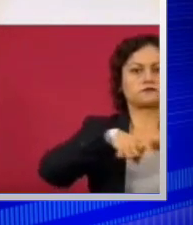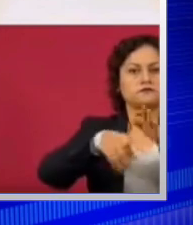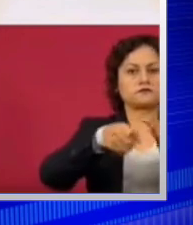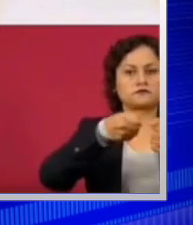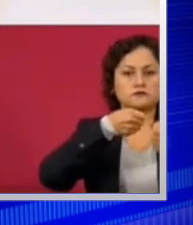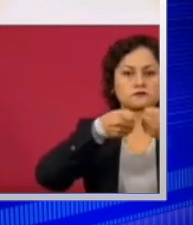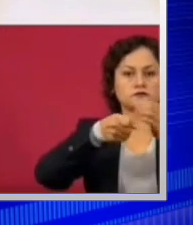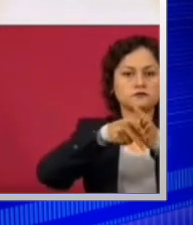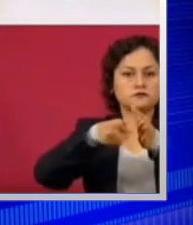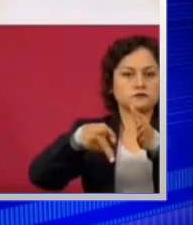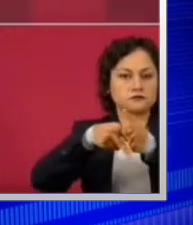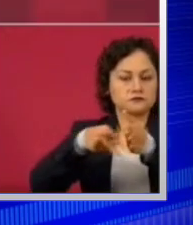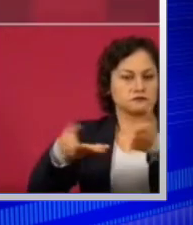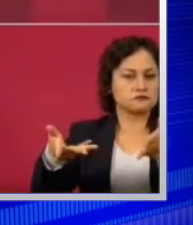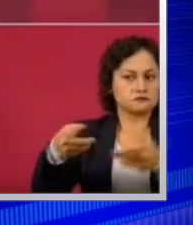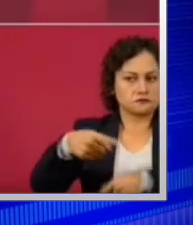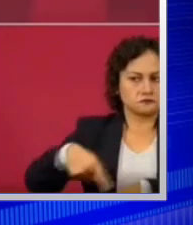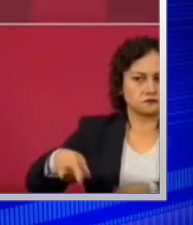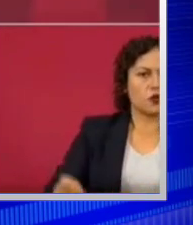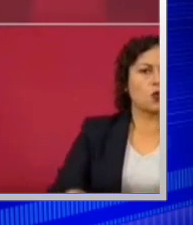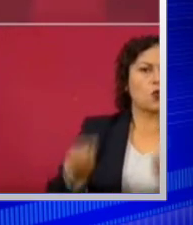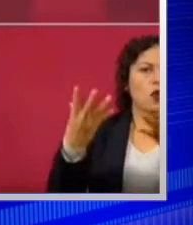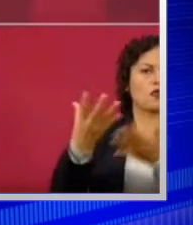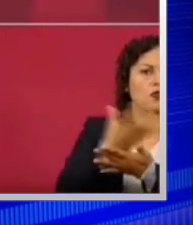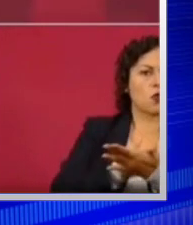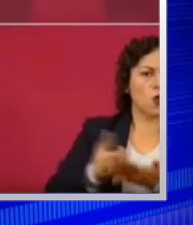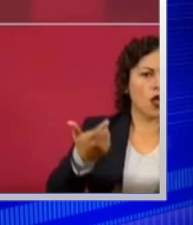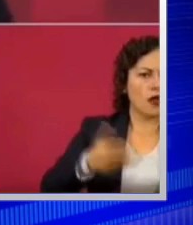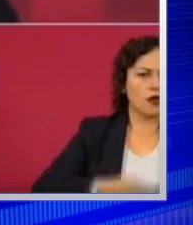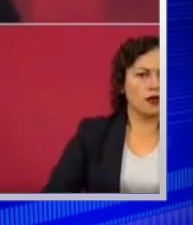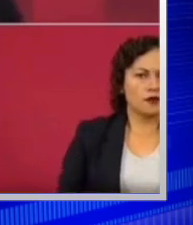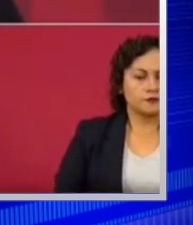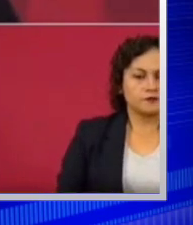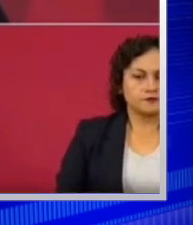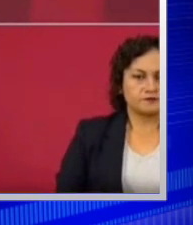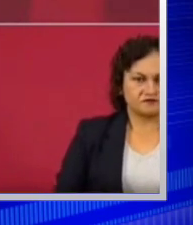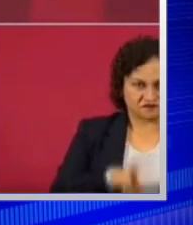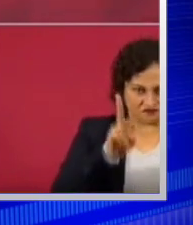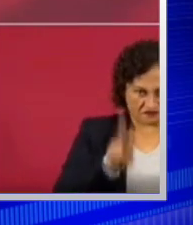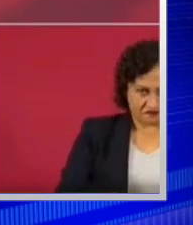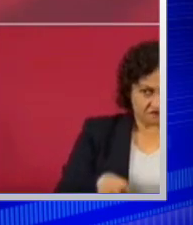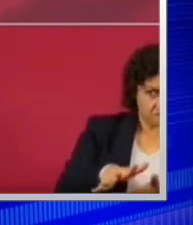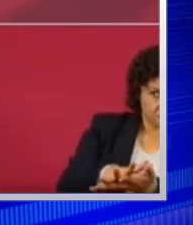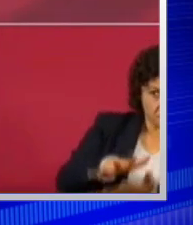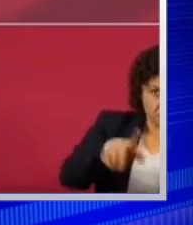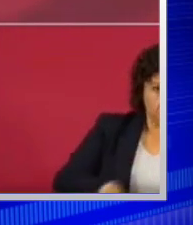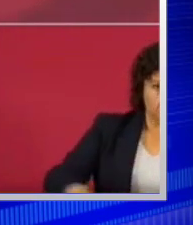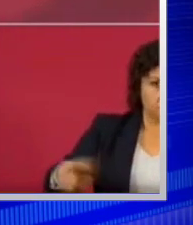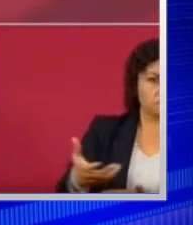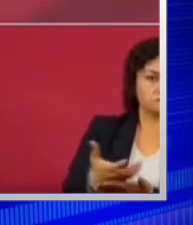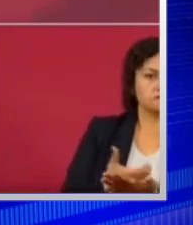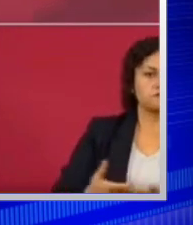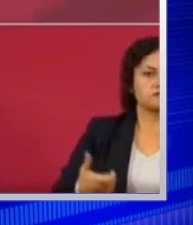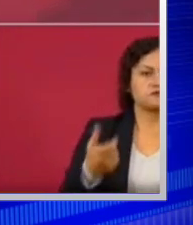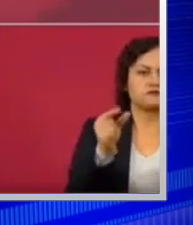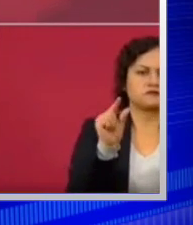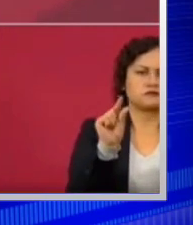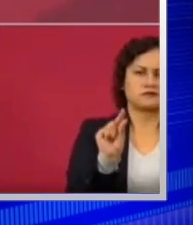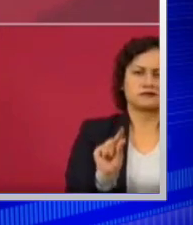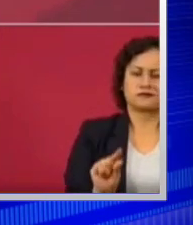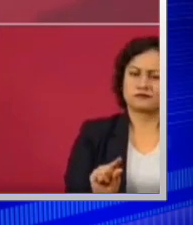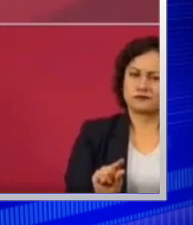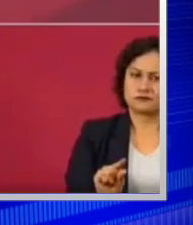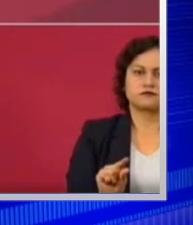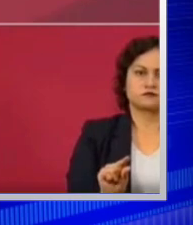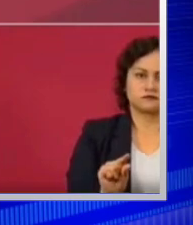mayoría y ganar muy poco la inmensa mayoría